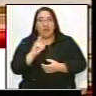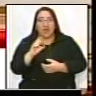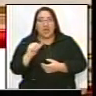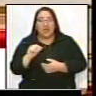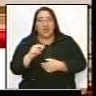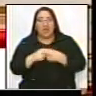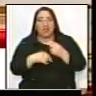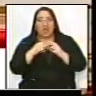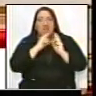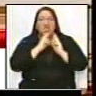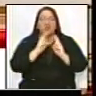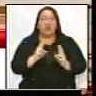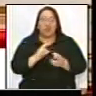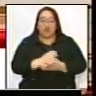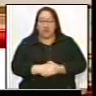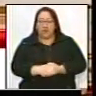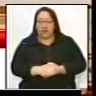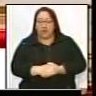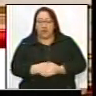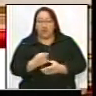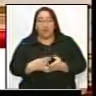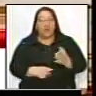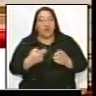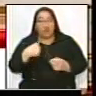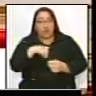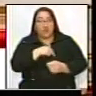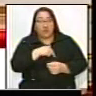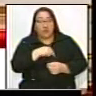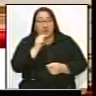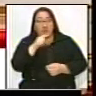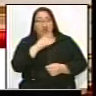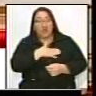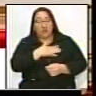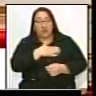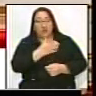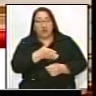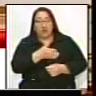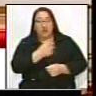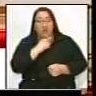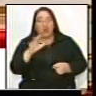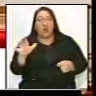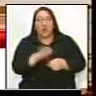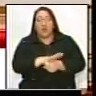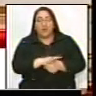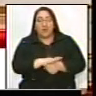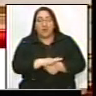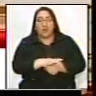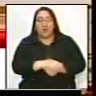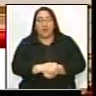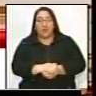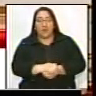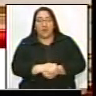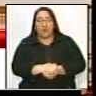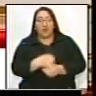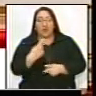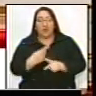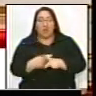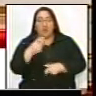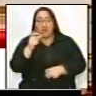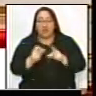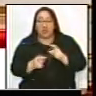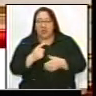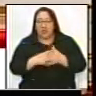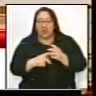contestan diciendo que nosotros, que esa propiedad está ocupada por personas que